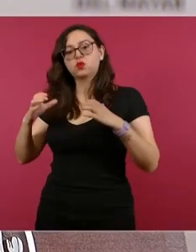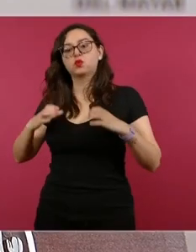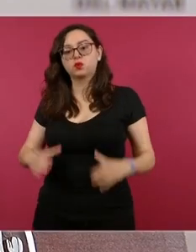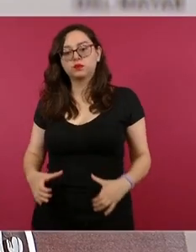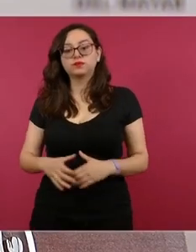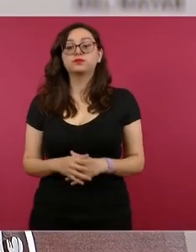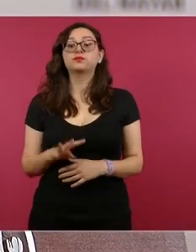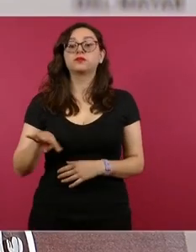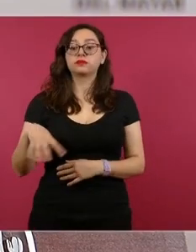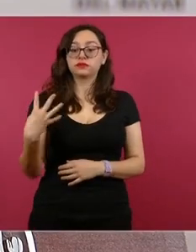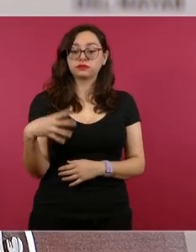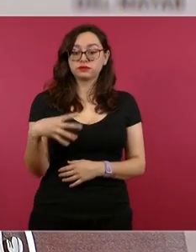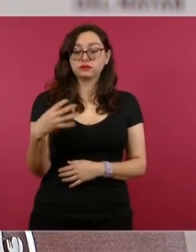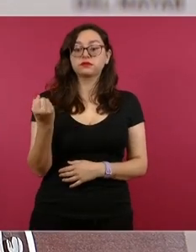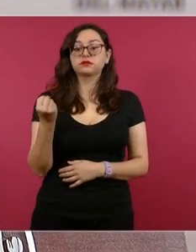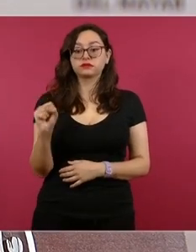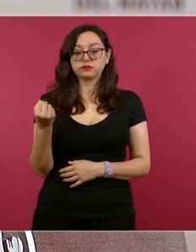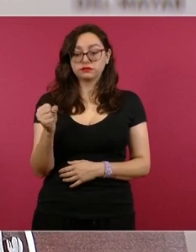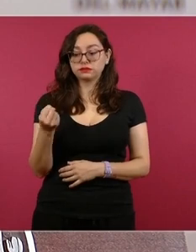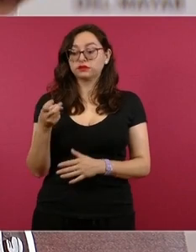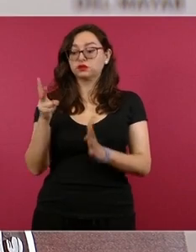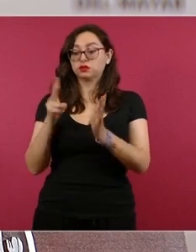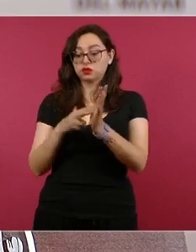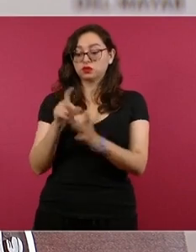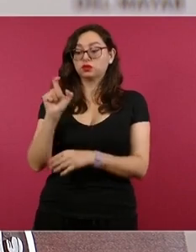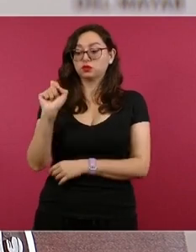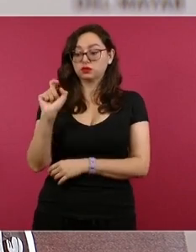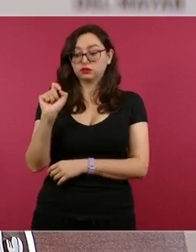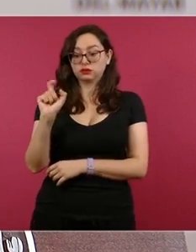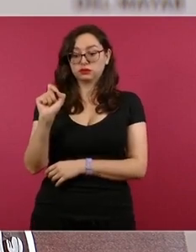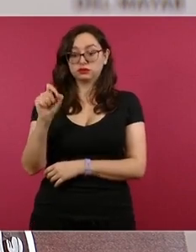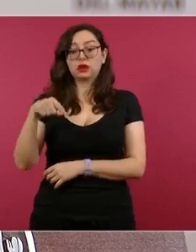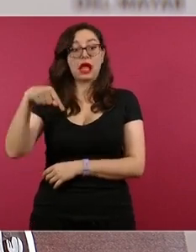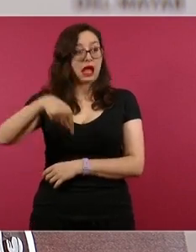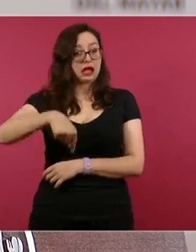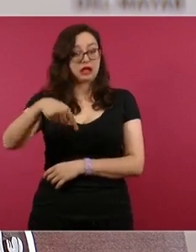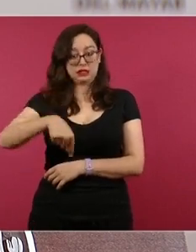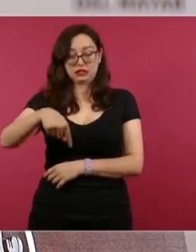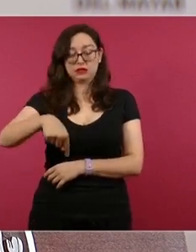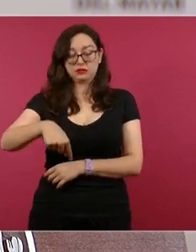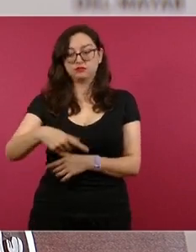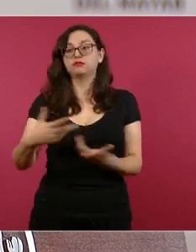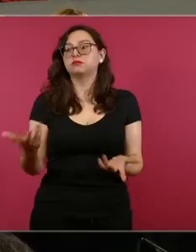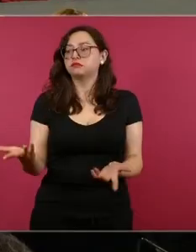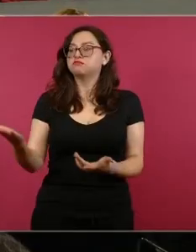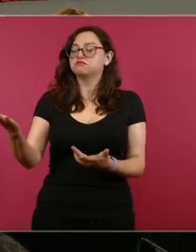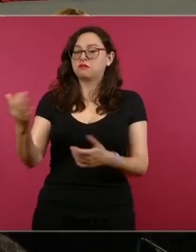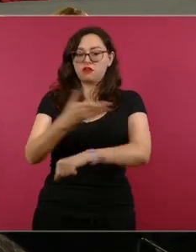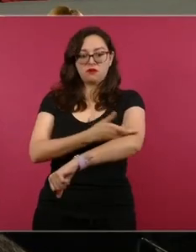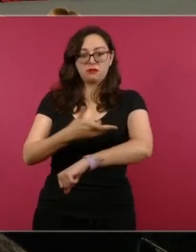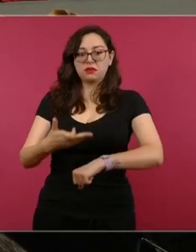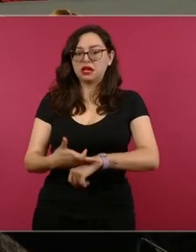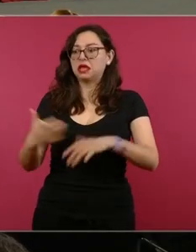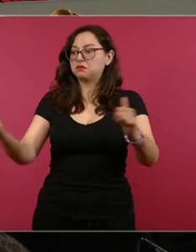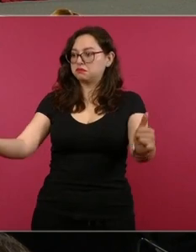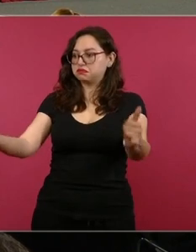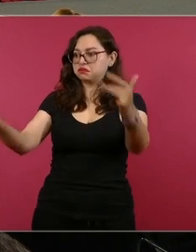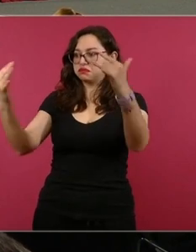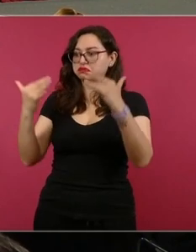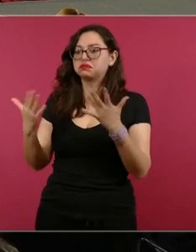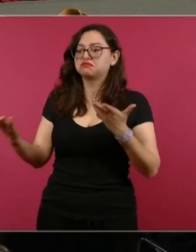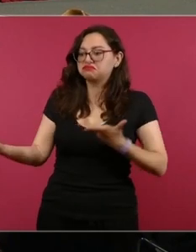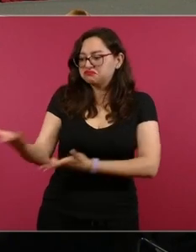del 2020, el presidente, precisamente en esta sala, se reunió con las viudas y los familiares y se